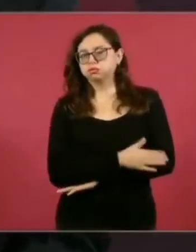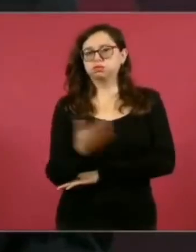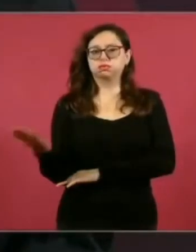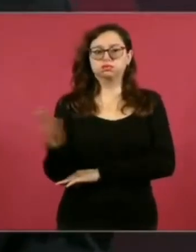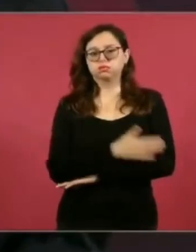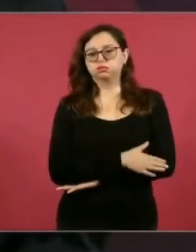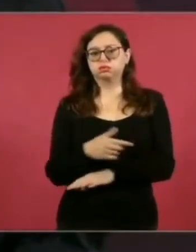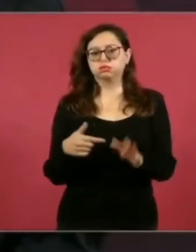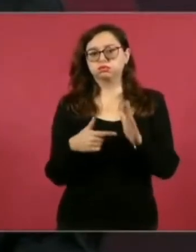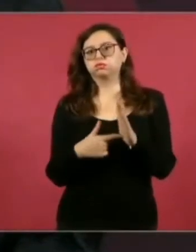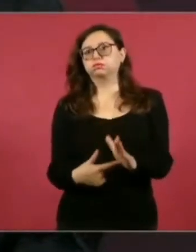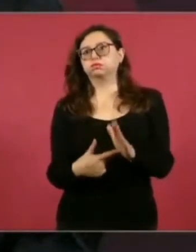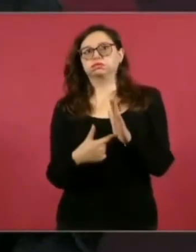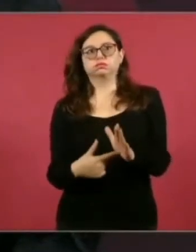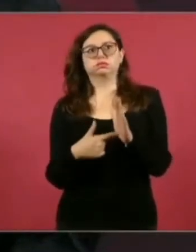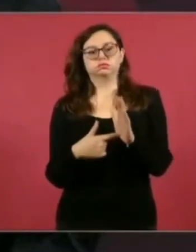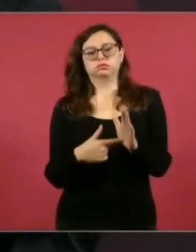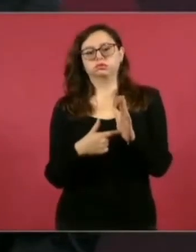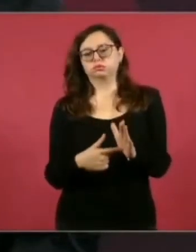y en un mes.